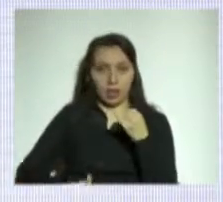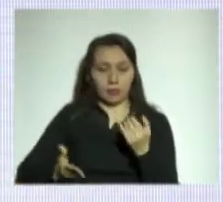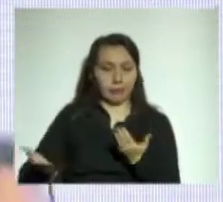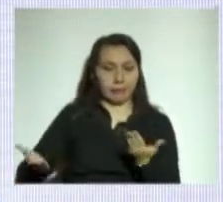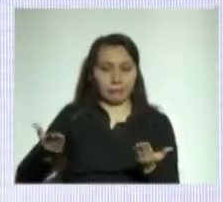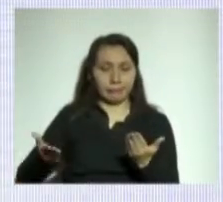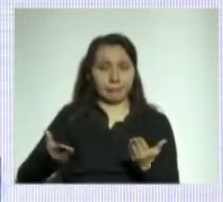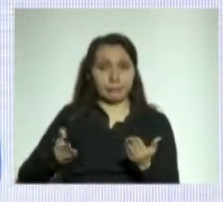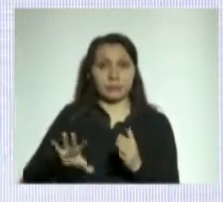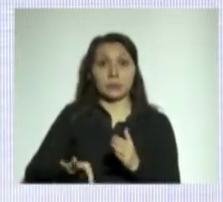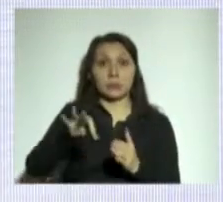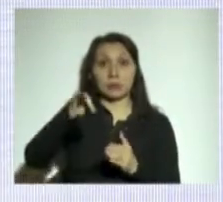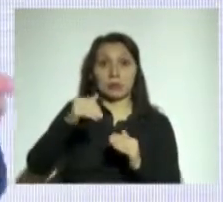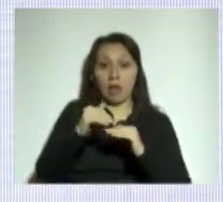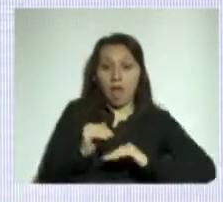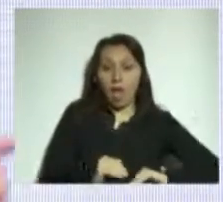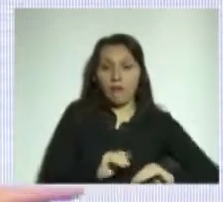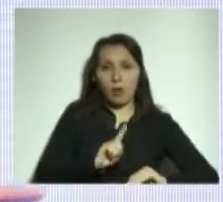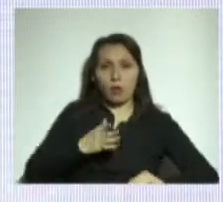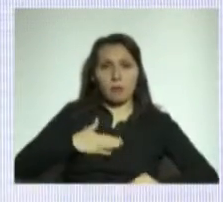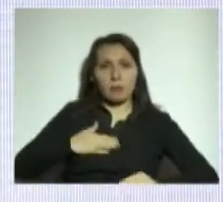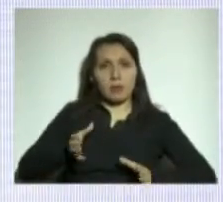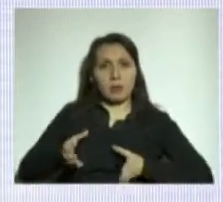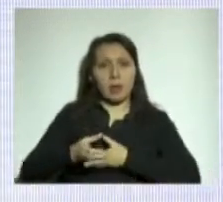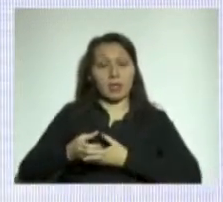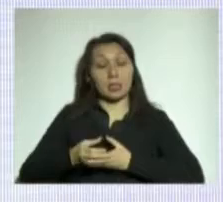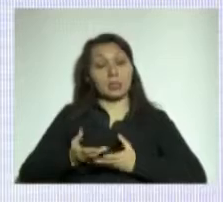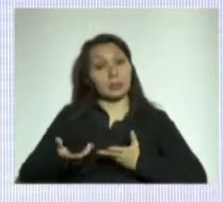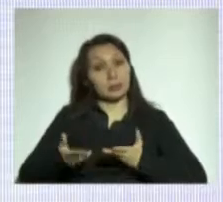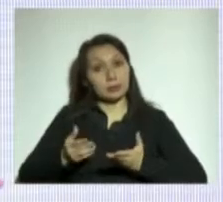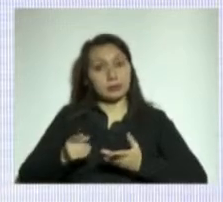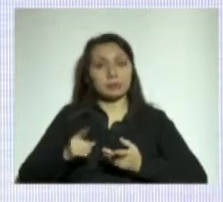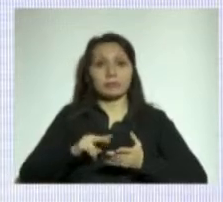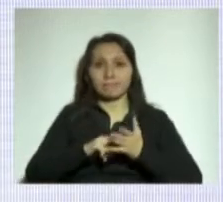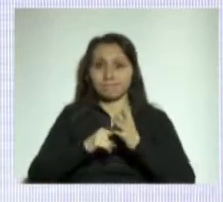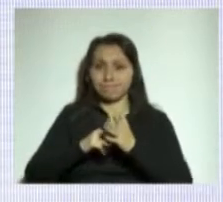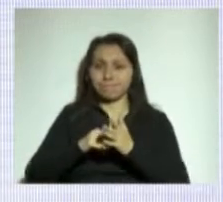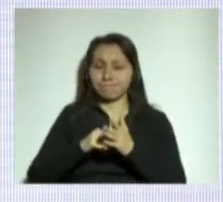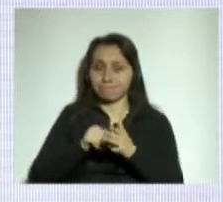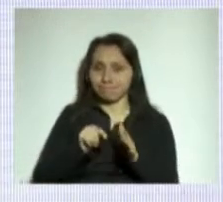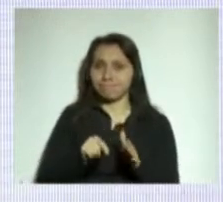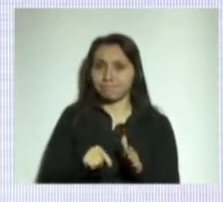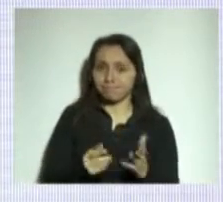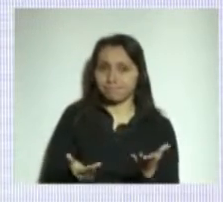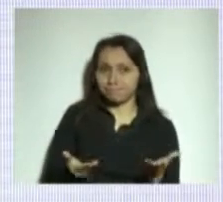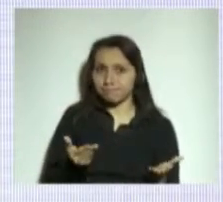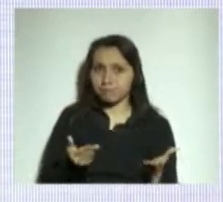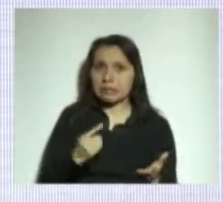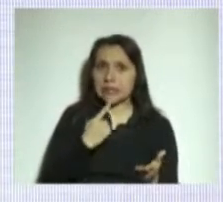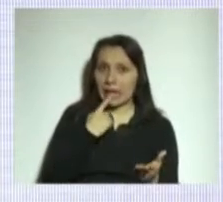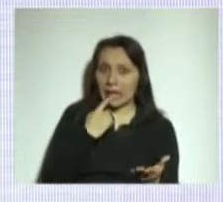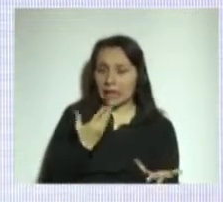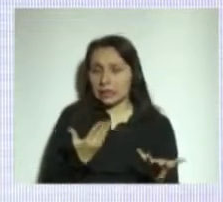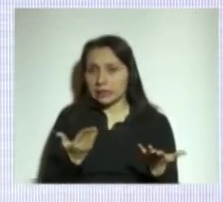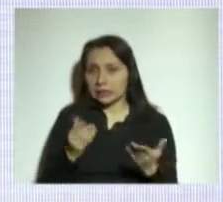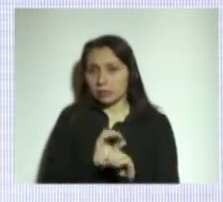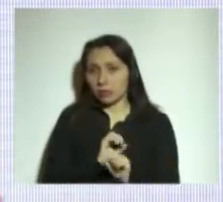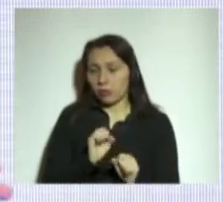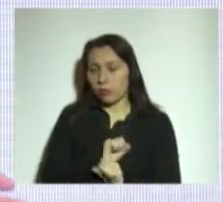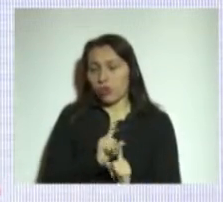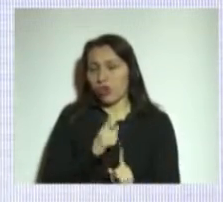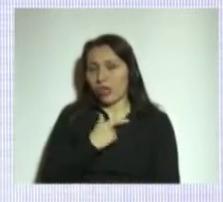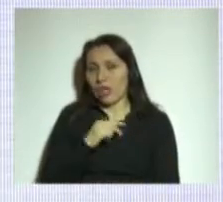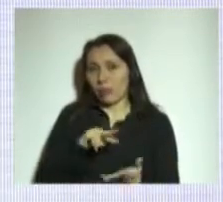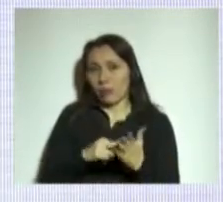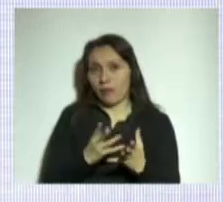que si está elegido desde abajo no es de tu propio partido, por lo tanto te estás creando un problema que también los políticos están para no crearse problemas a